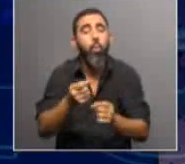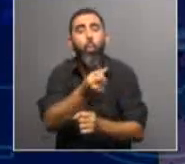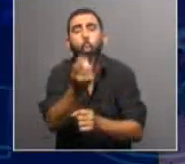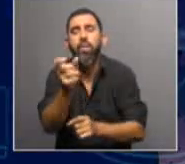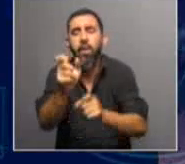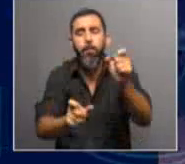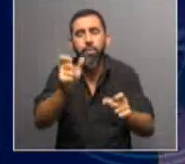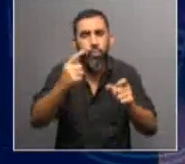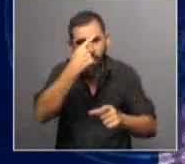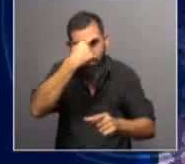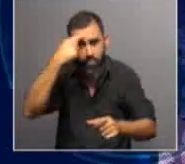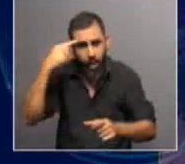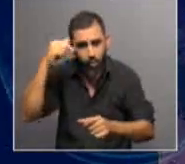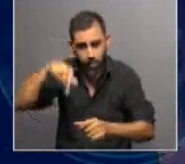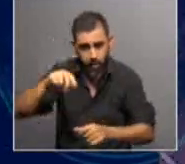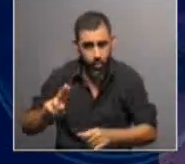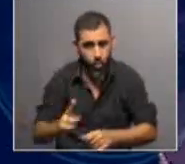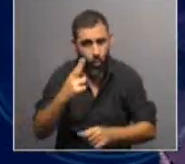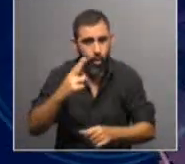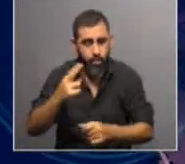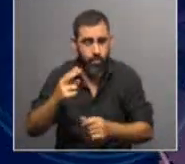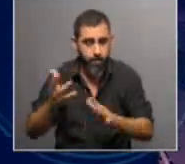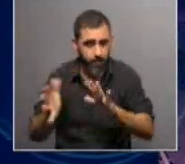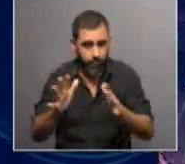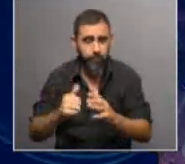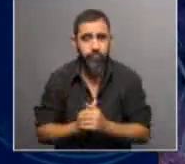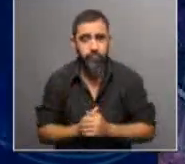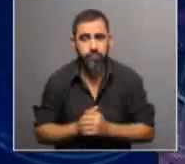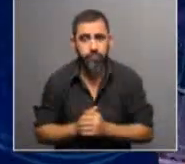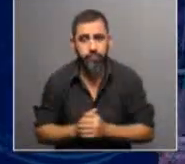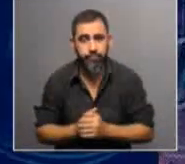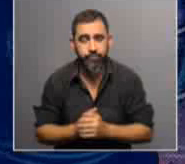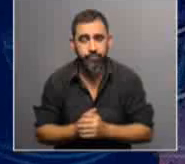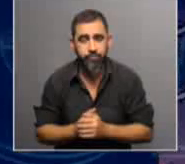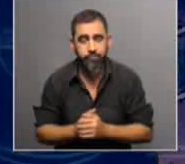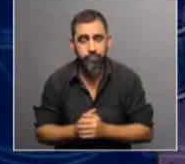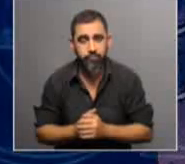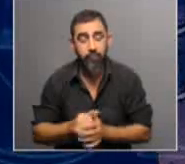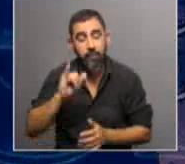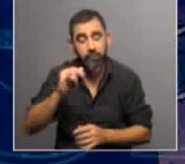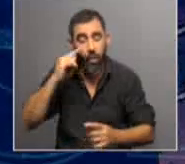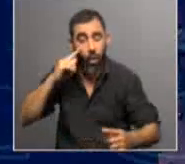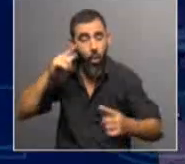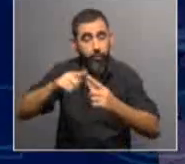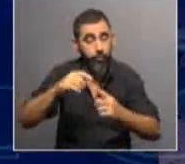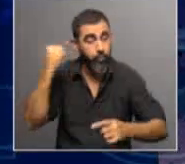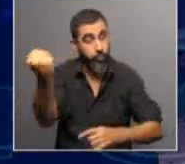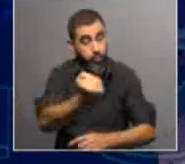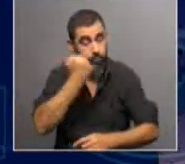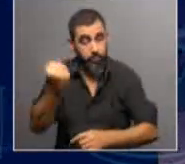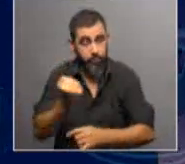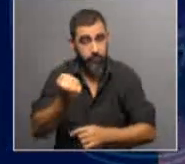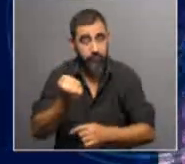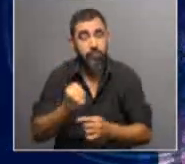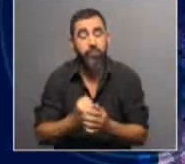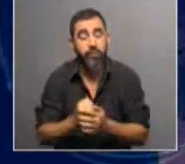con síndrome de Down para saber dónde estamos parados en Uruguay. Es verdad, bueno, un objetivo muy importante que se puso